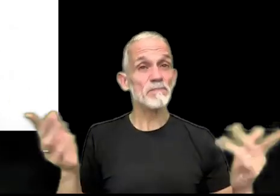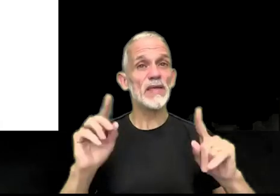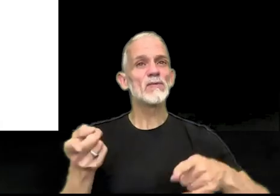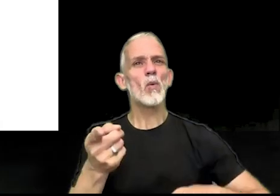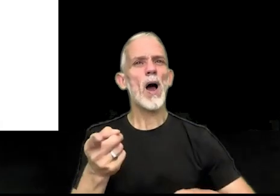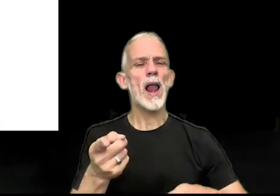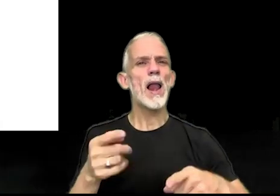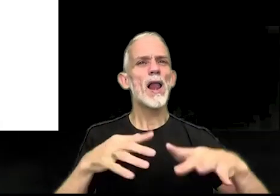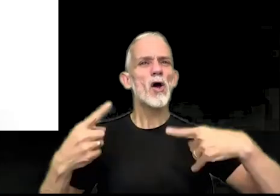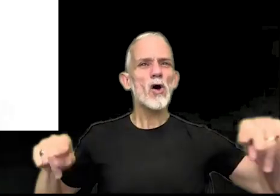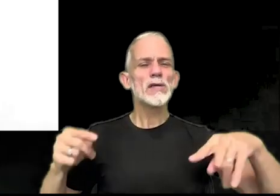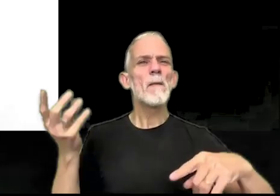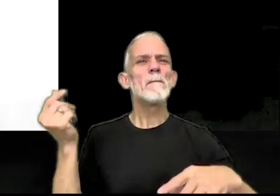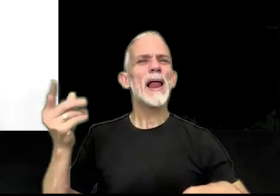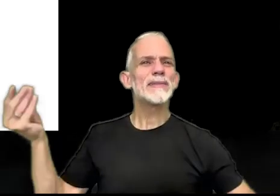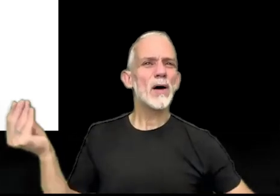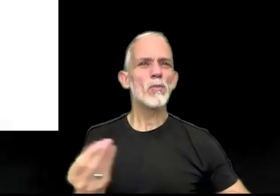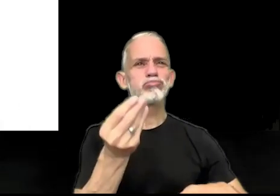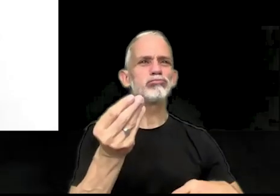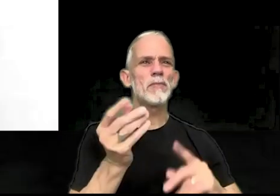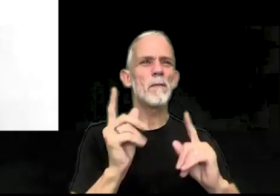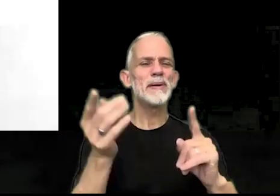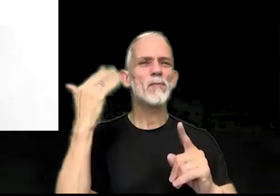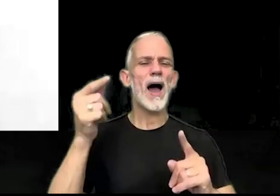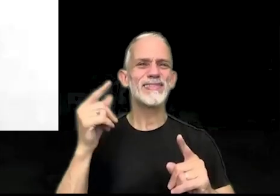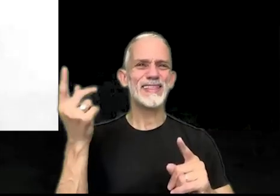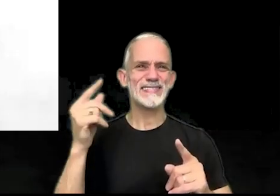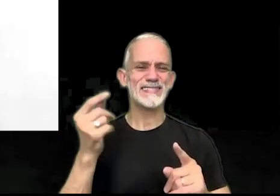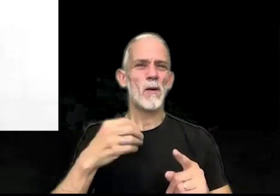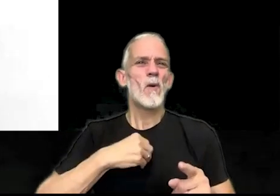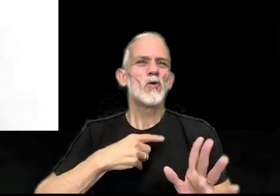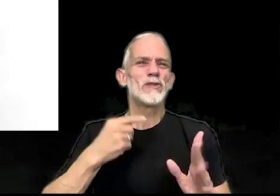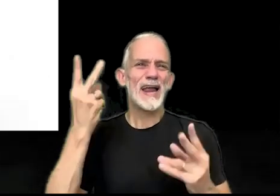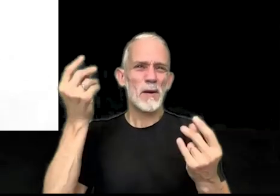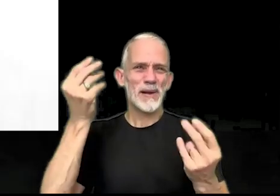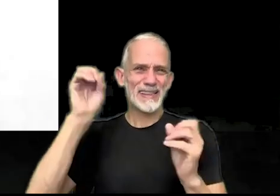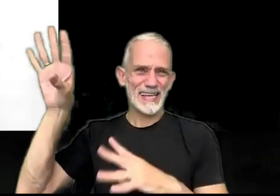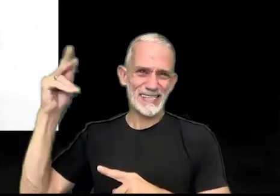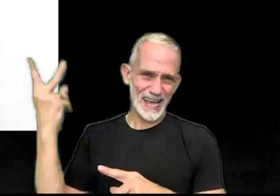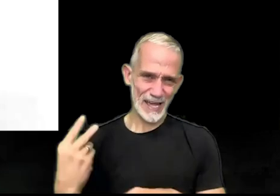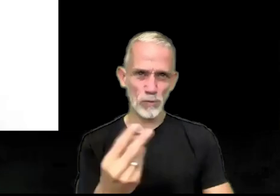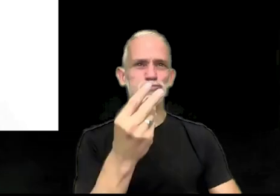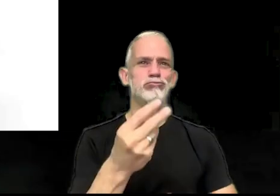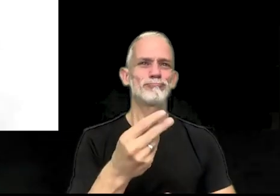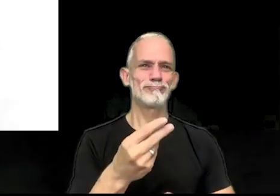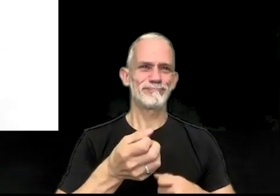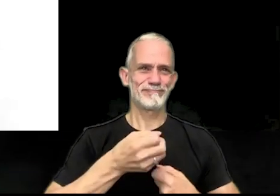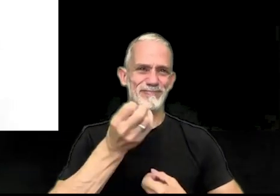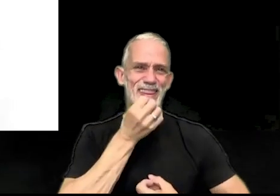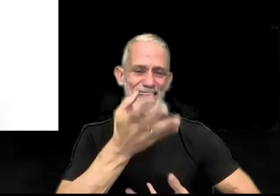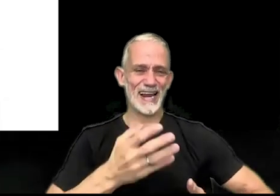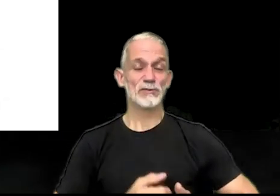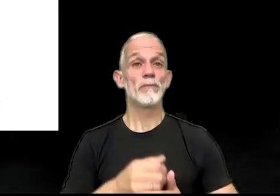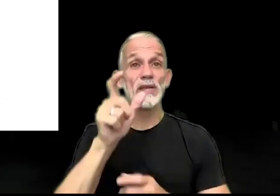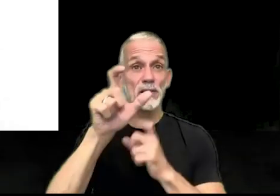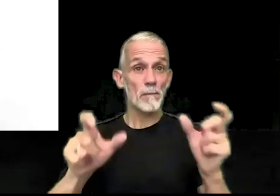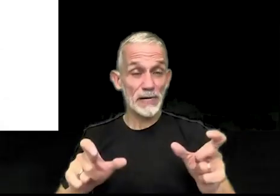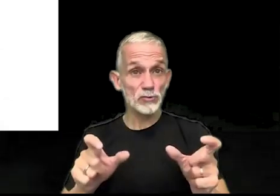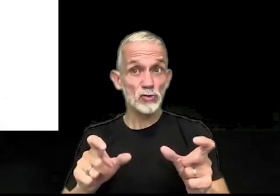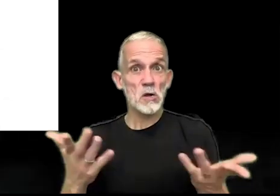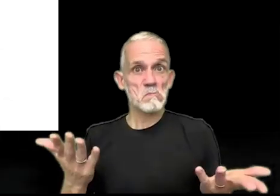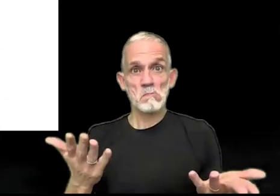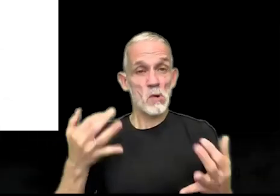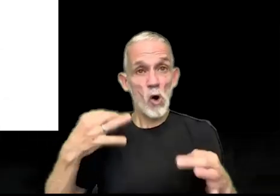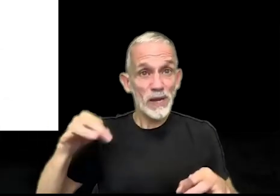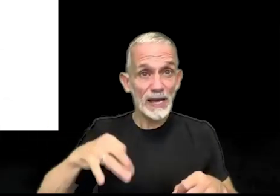regularizado activos a través del régimen de exteriorización voluntaria? Bueno, esos contribuyentes no